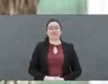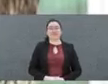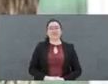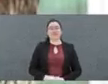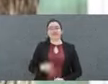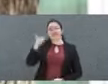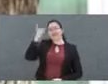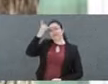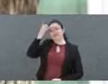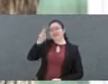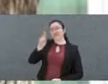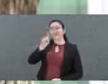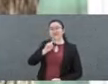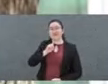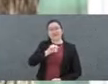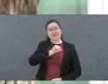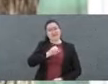alcalde,